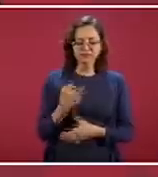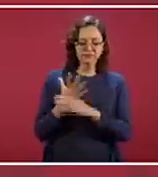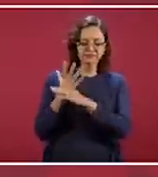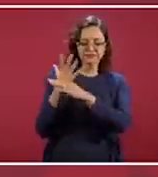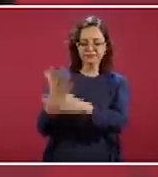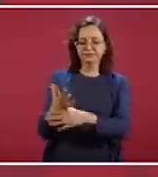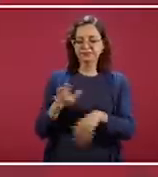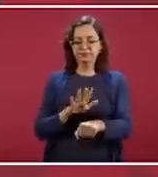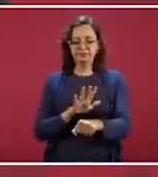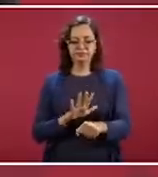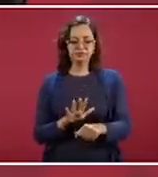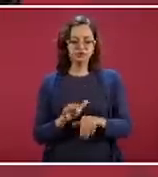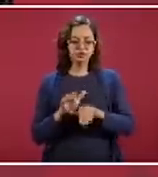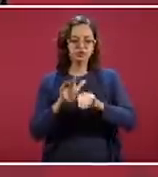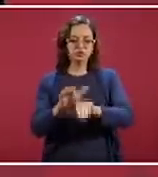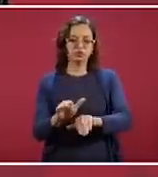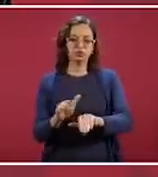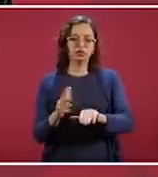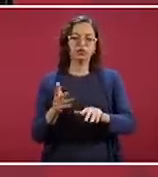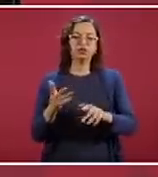acerca de la diferencia entre otras,